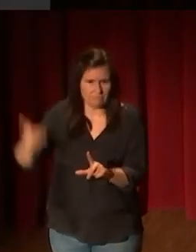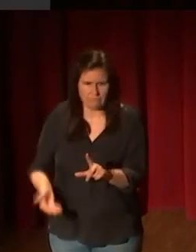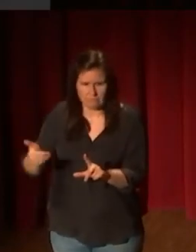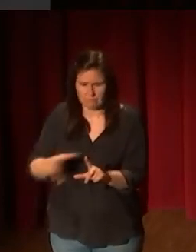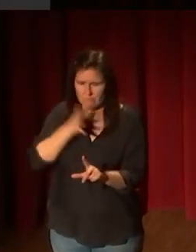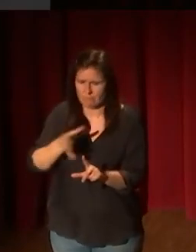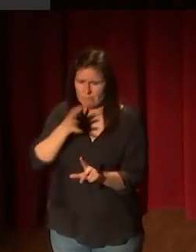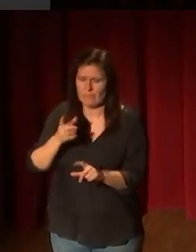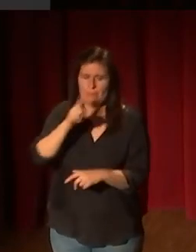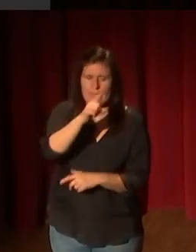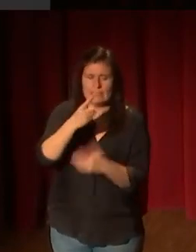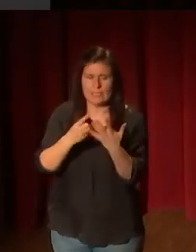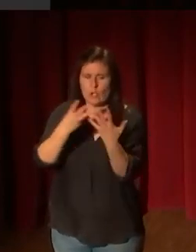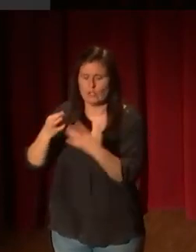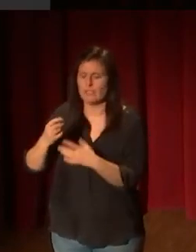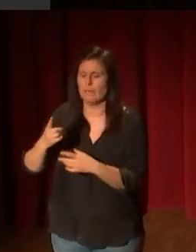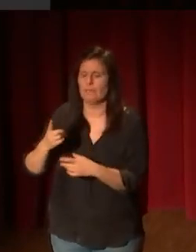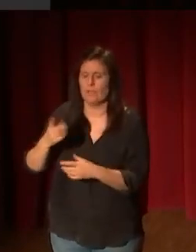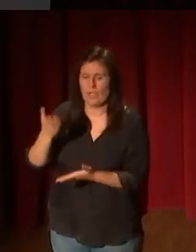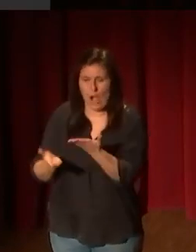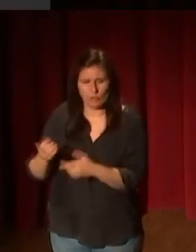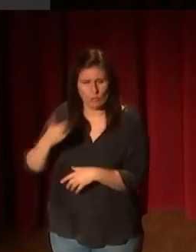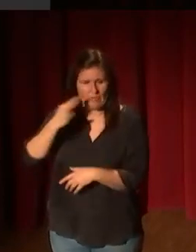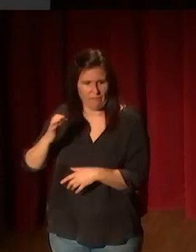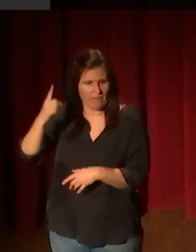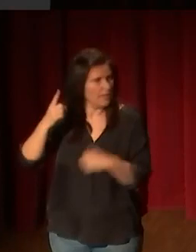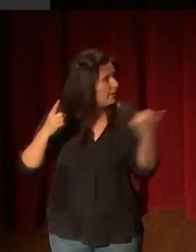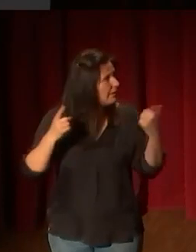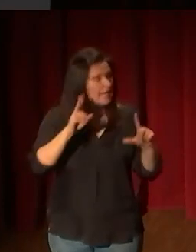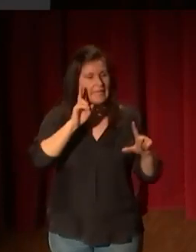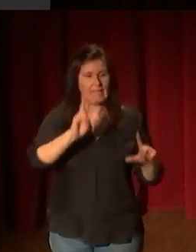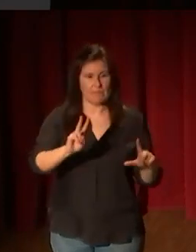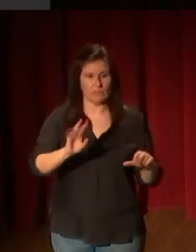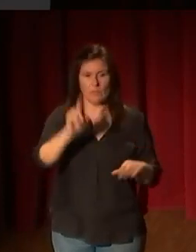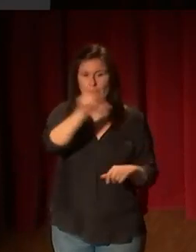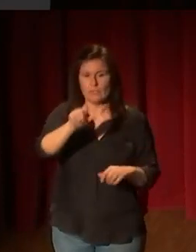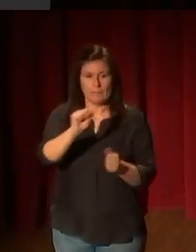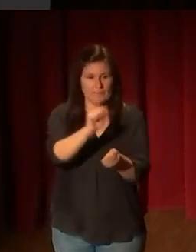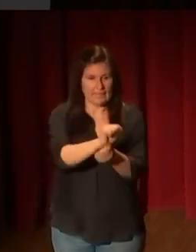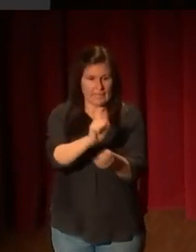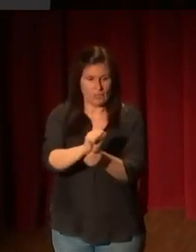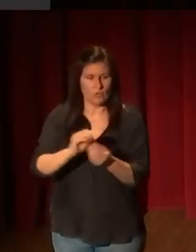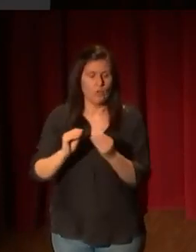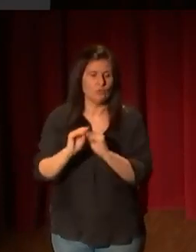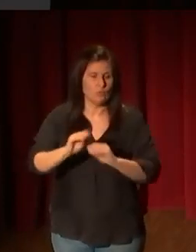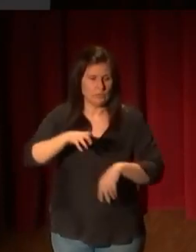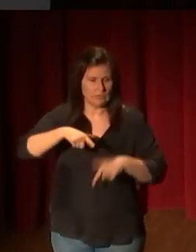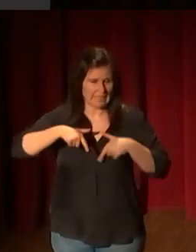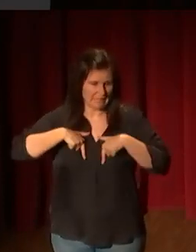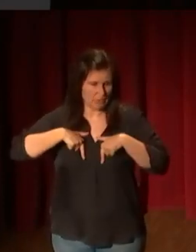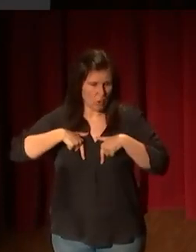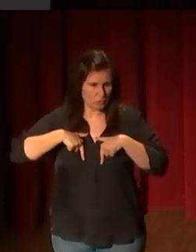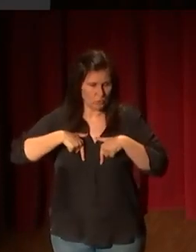1.680 en el que podemos contemplar como los reos con sus sambenitos estos